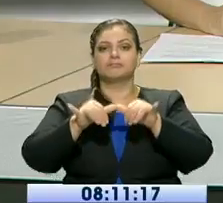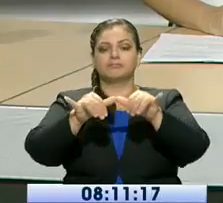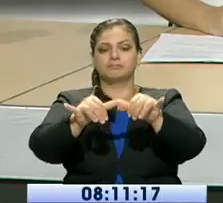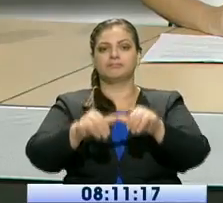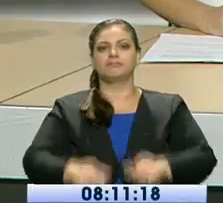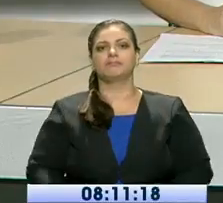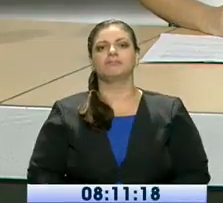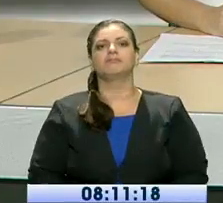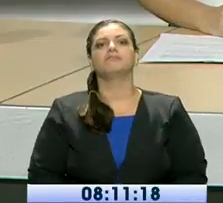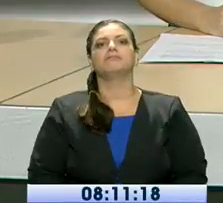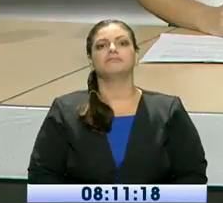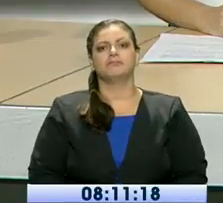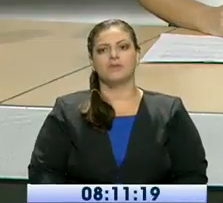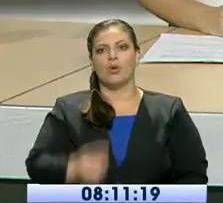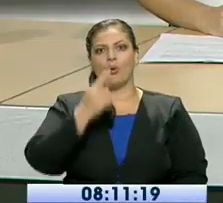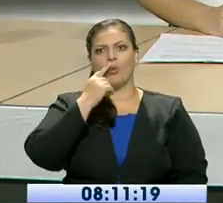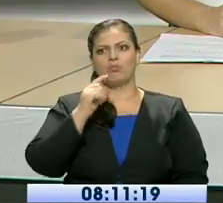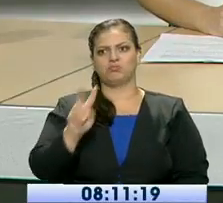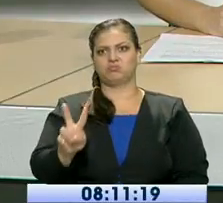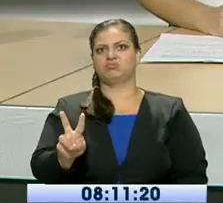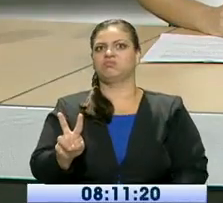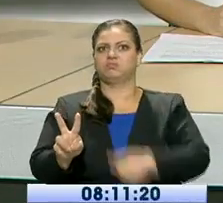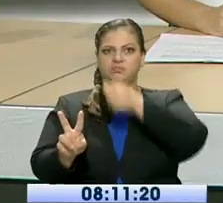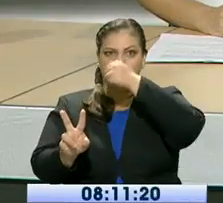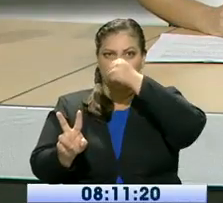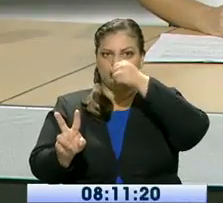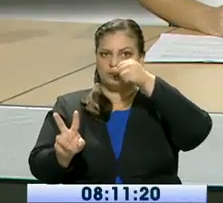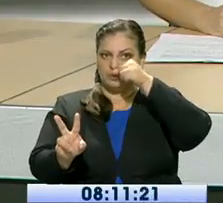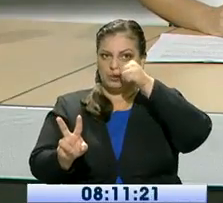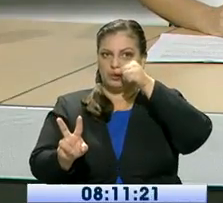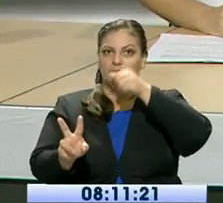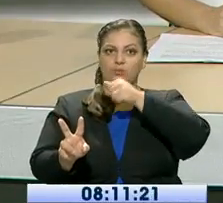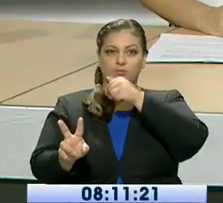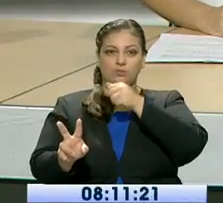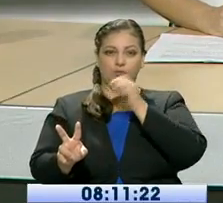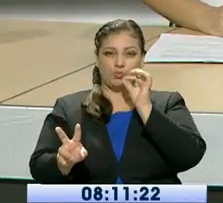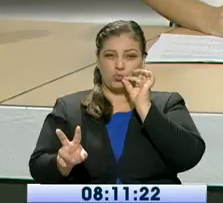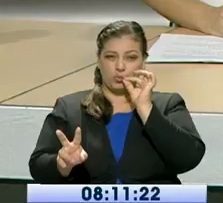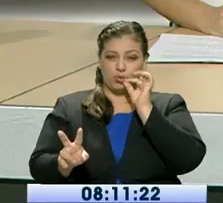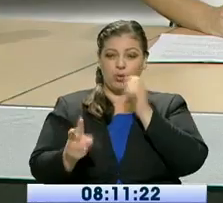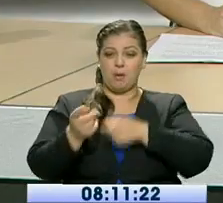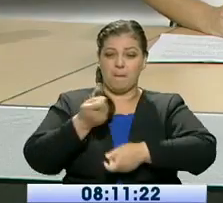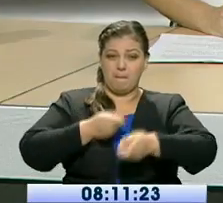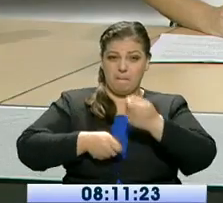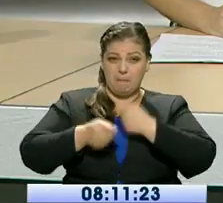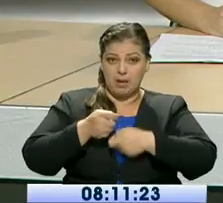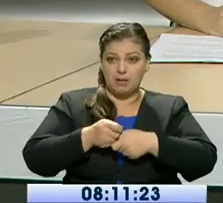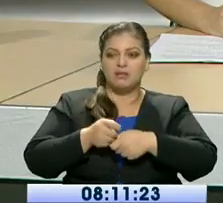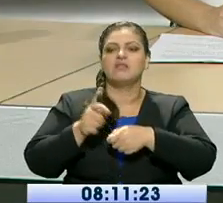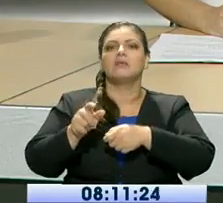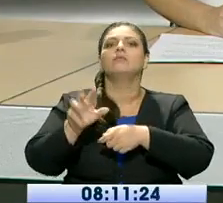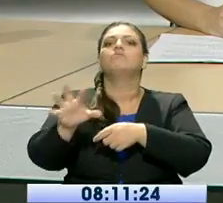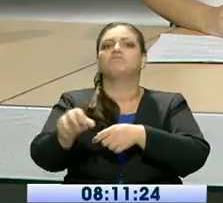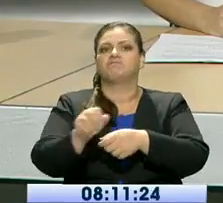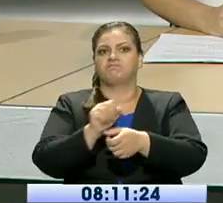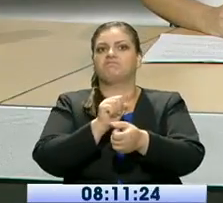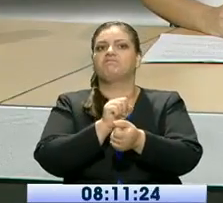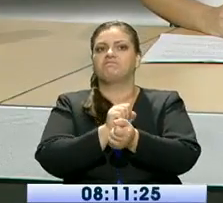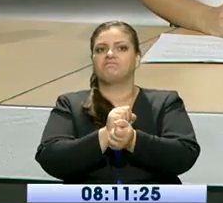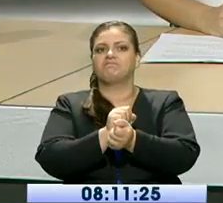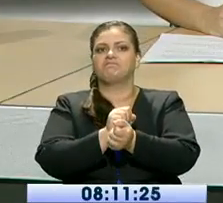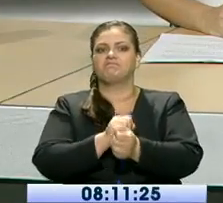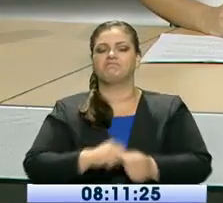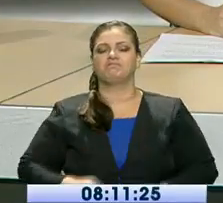Información, detienen a dos sujetos con cocaína en diferentes sectores de Guayaquil. Según la Policía Nacional, los aprehendidos se dedicaban al expendio de la